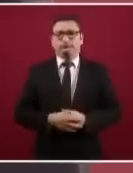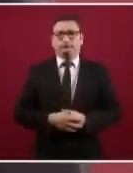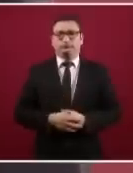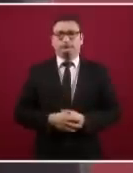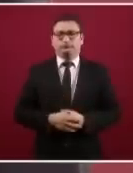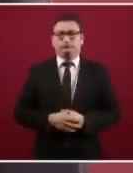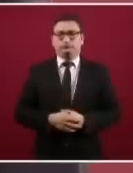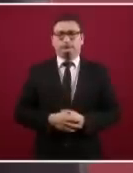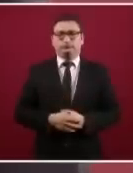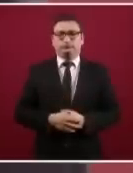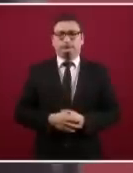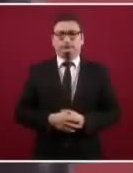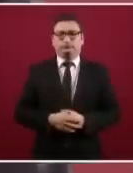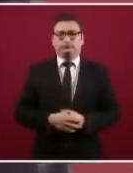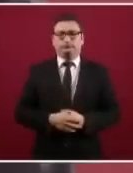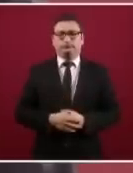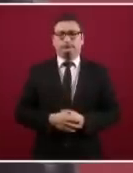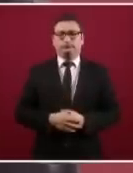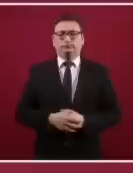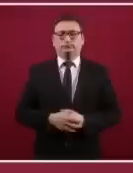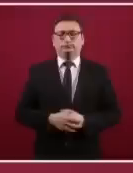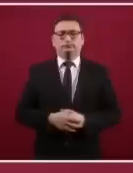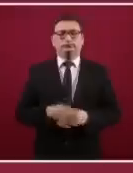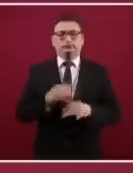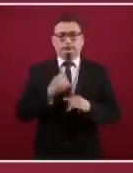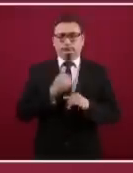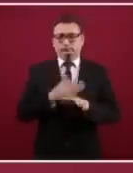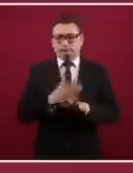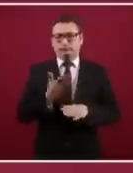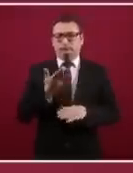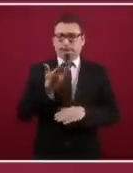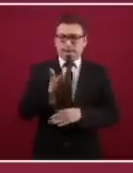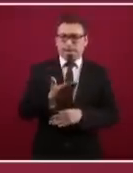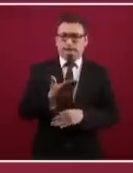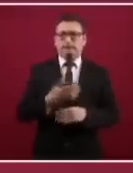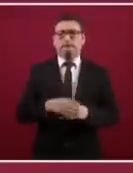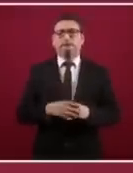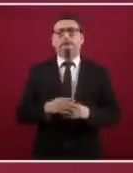se pida información,